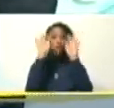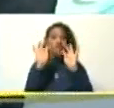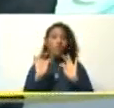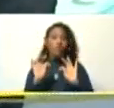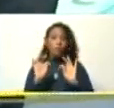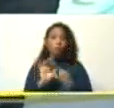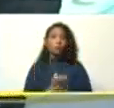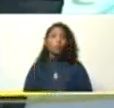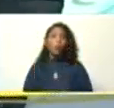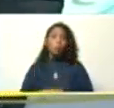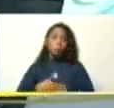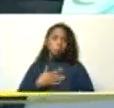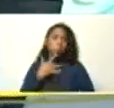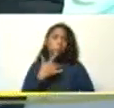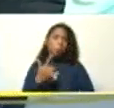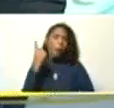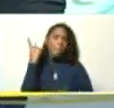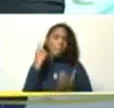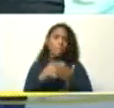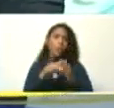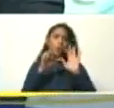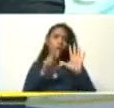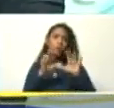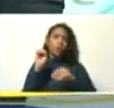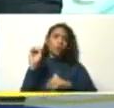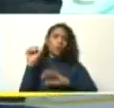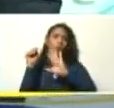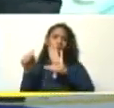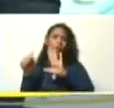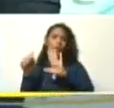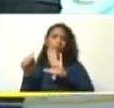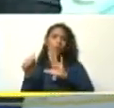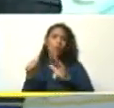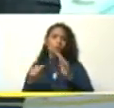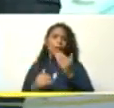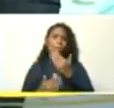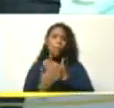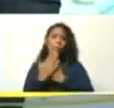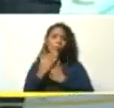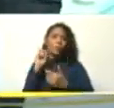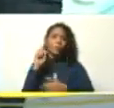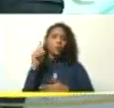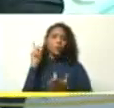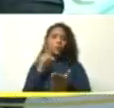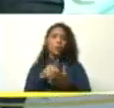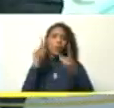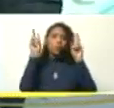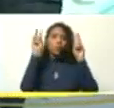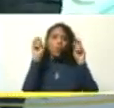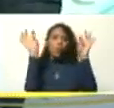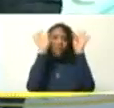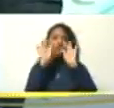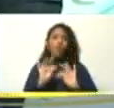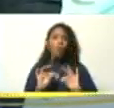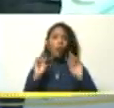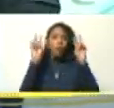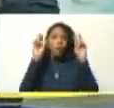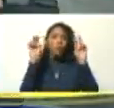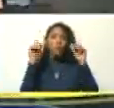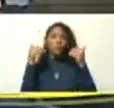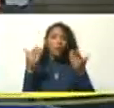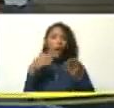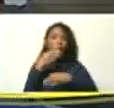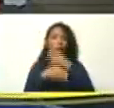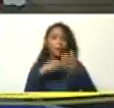código, podemos decir que en 1806, cuando llegó la imprenta en el Leander, también llegaba un aparato nuevo y también llegaban nuevas maneras de